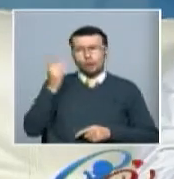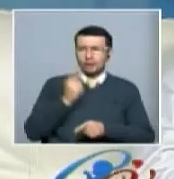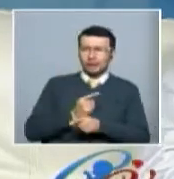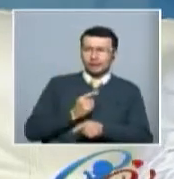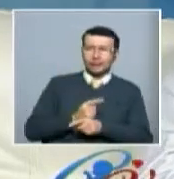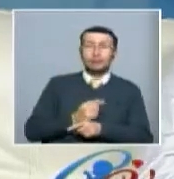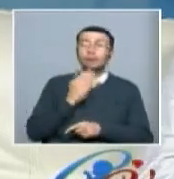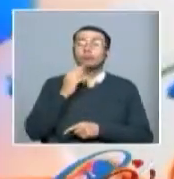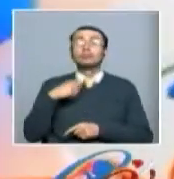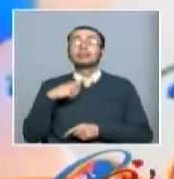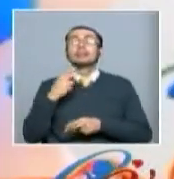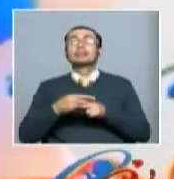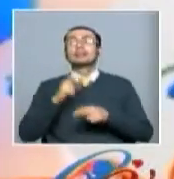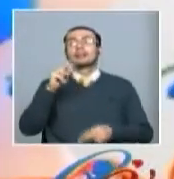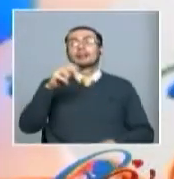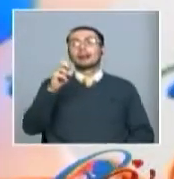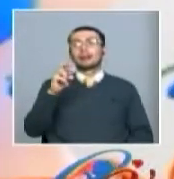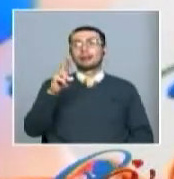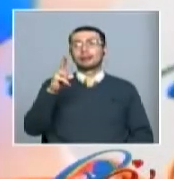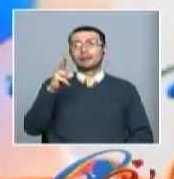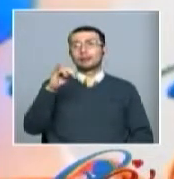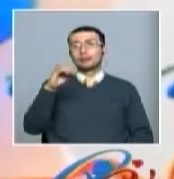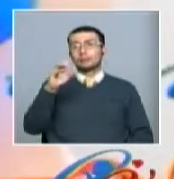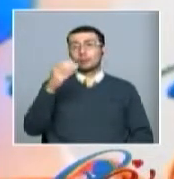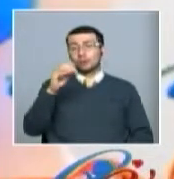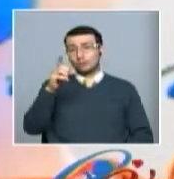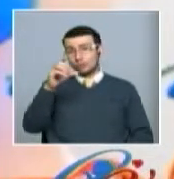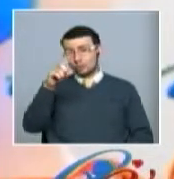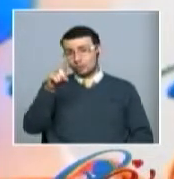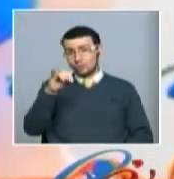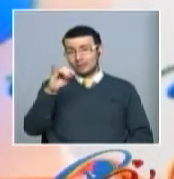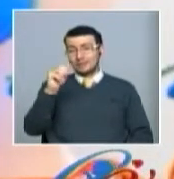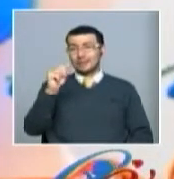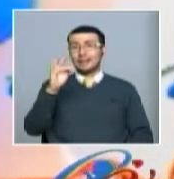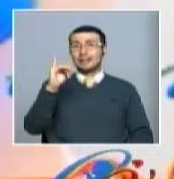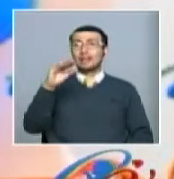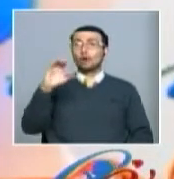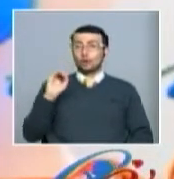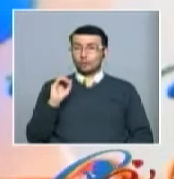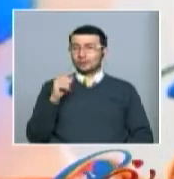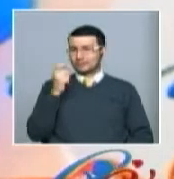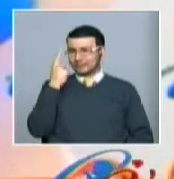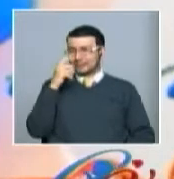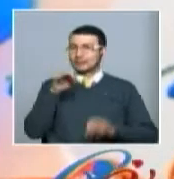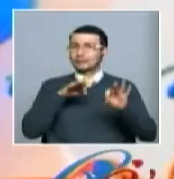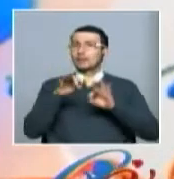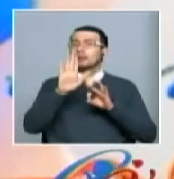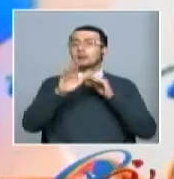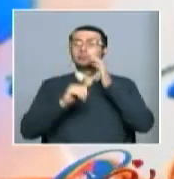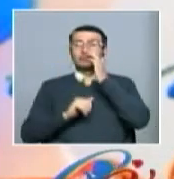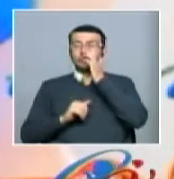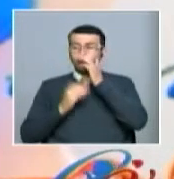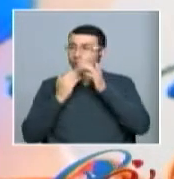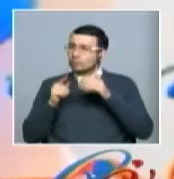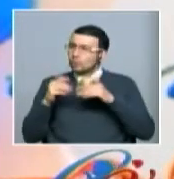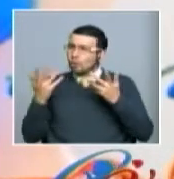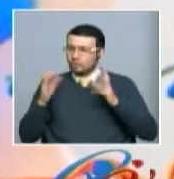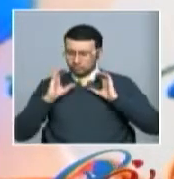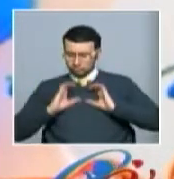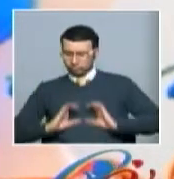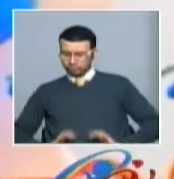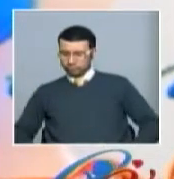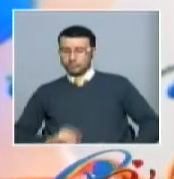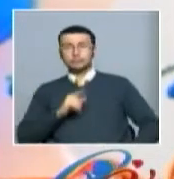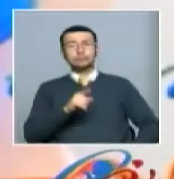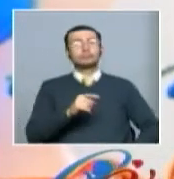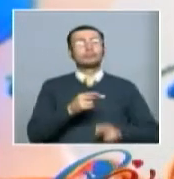nervio ciático. Entonces, conozcamos un poco estas imágenes de la conformación anatómica del